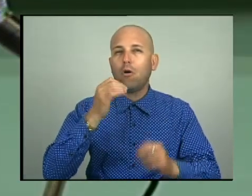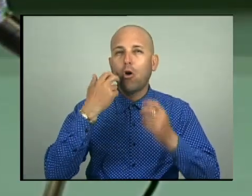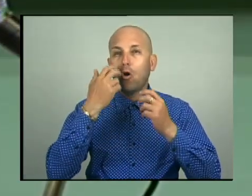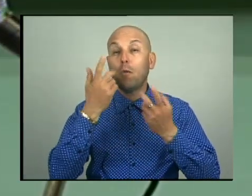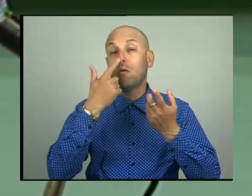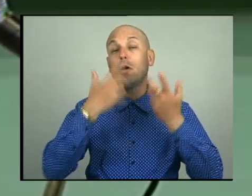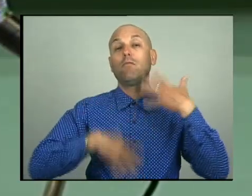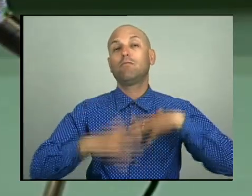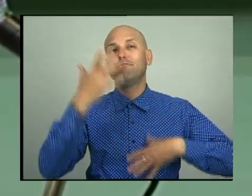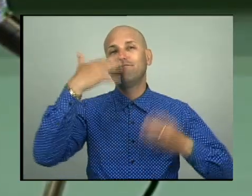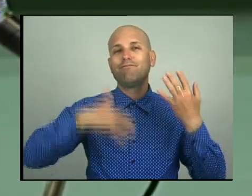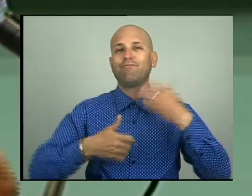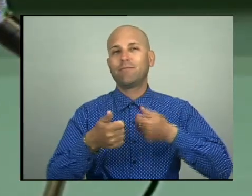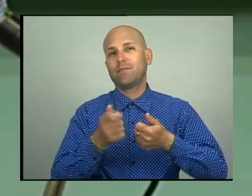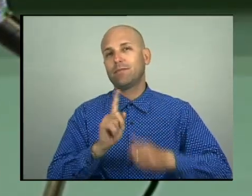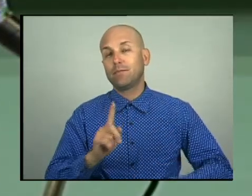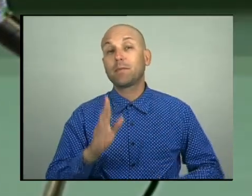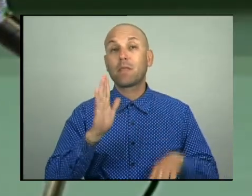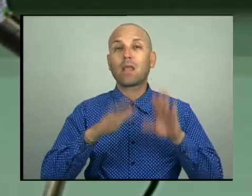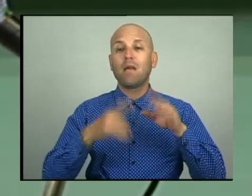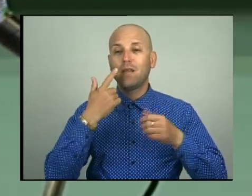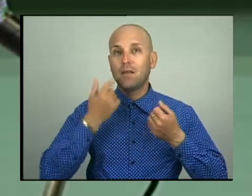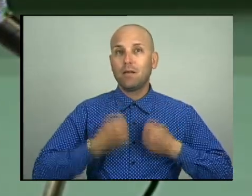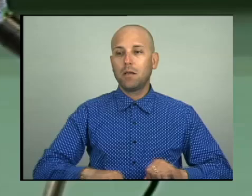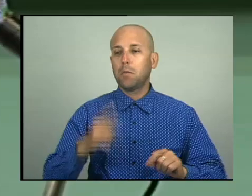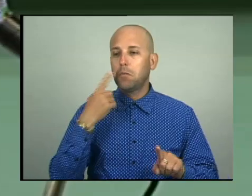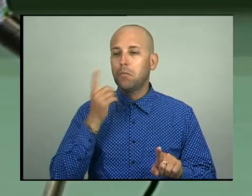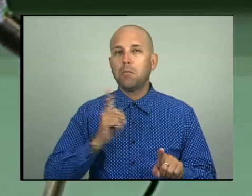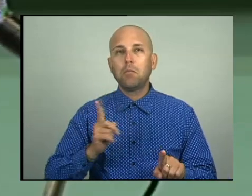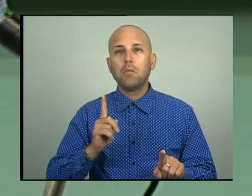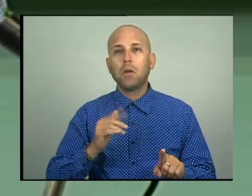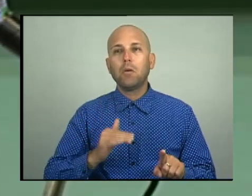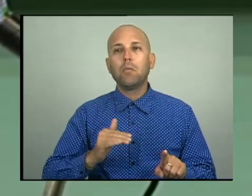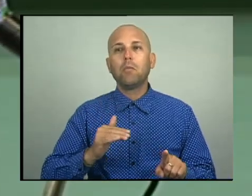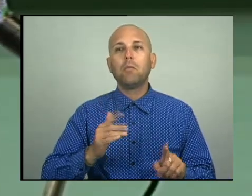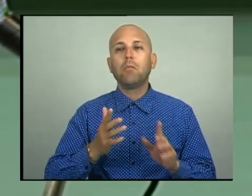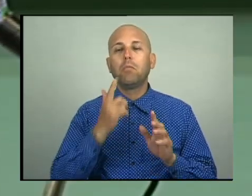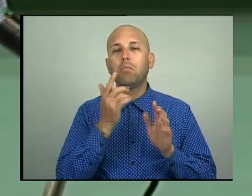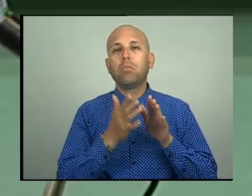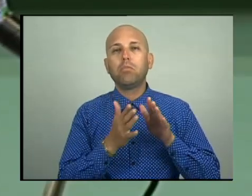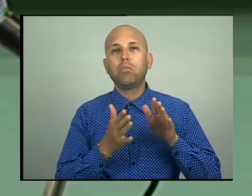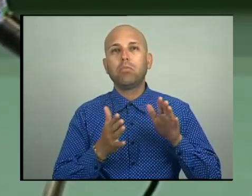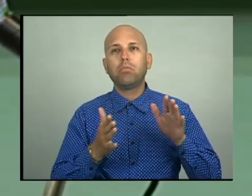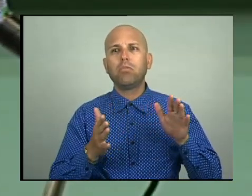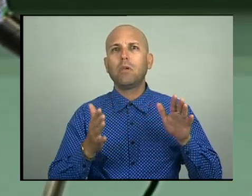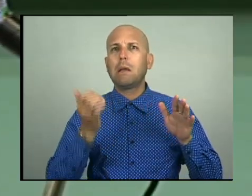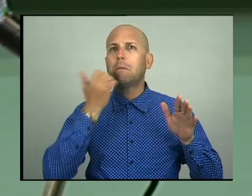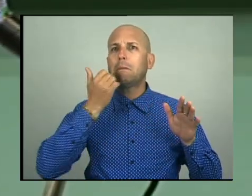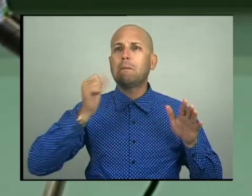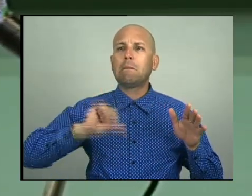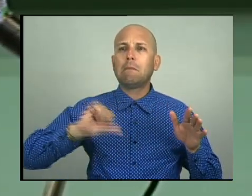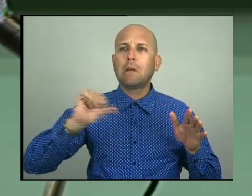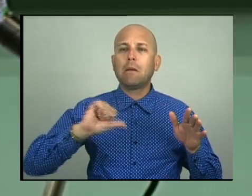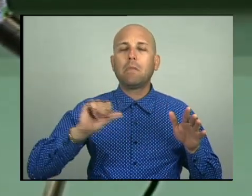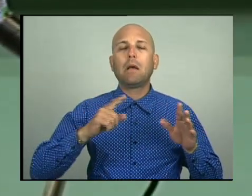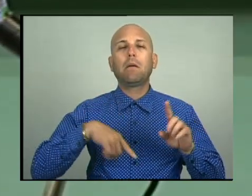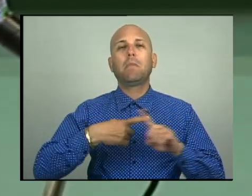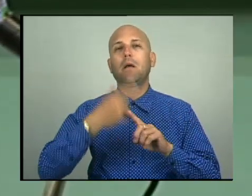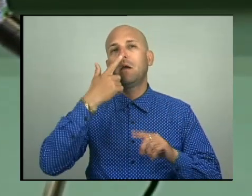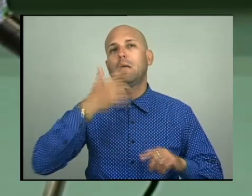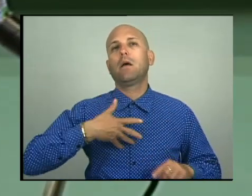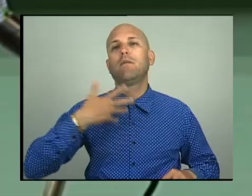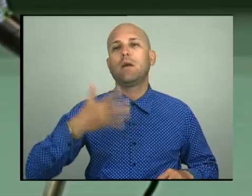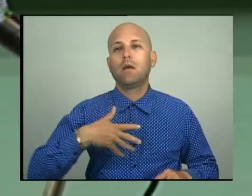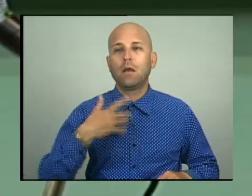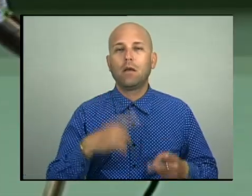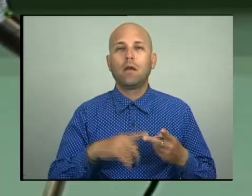O a veces el niño, muchas veces en etapa neonatal no se descubre, y se puede descubrir que se incrementa la cianosis, tiene dificultad respiratoria, por ejemplo,